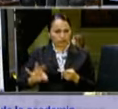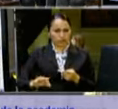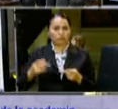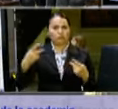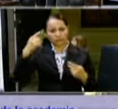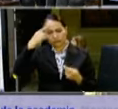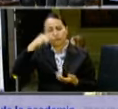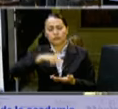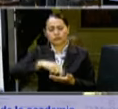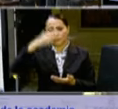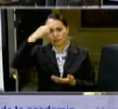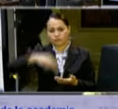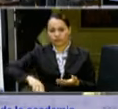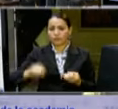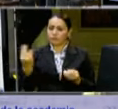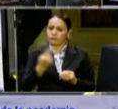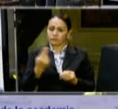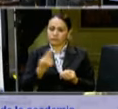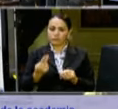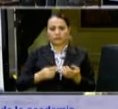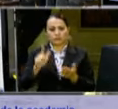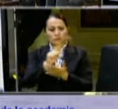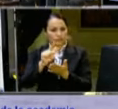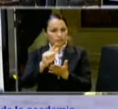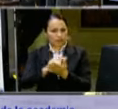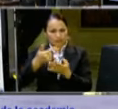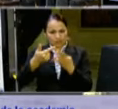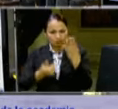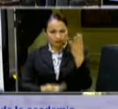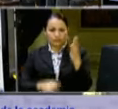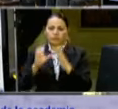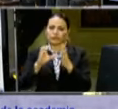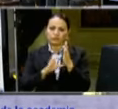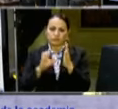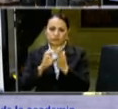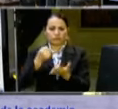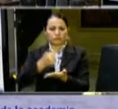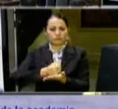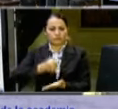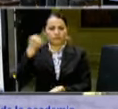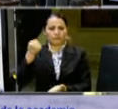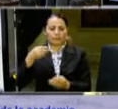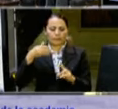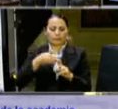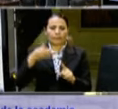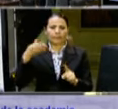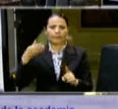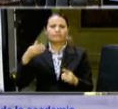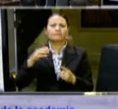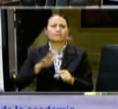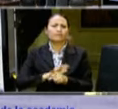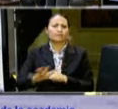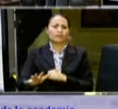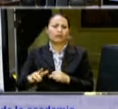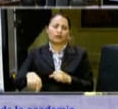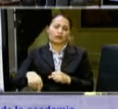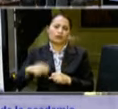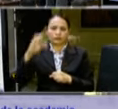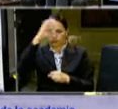utilizar ciertos instrumentos de política exterior para la consecución de estos objetivos. Muy particularmente, hacer uso de la diplomacia diplomacia